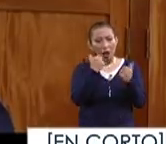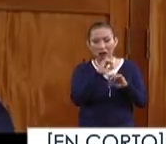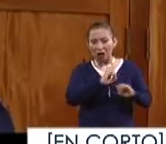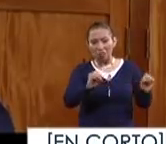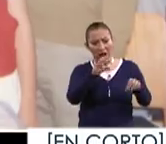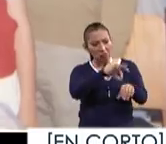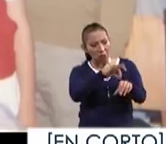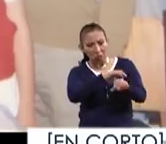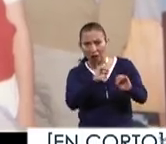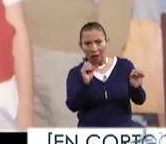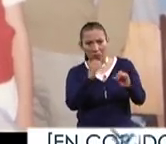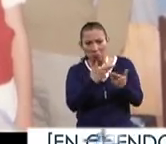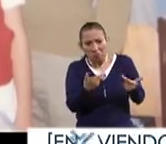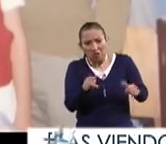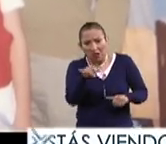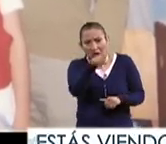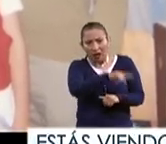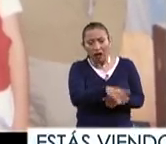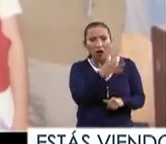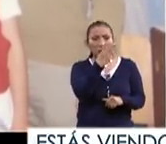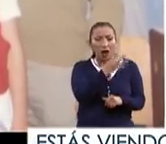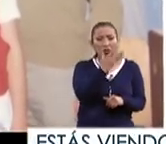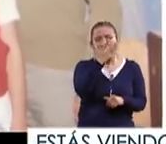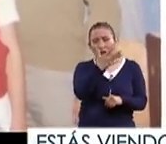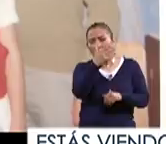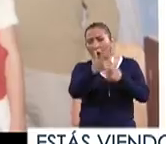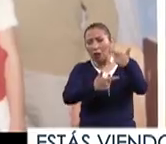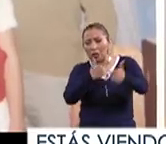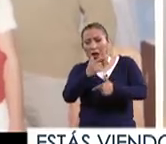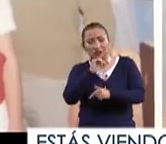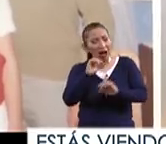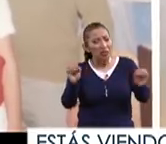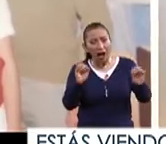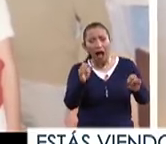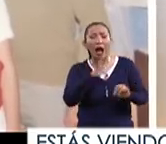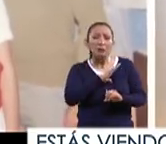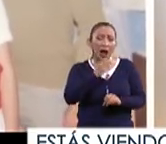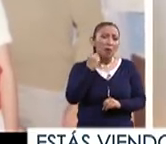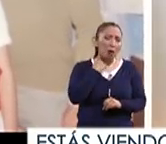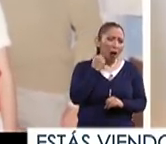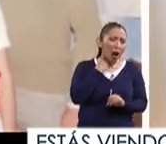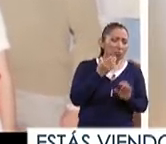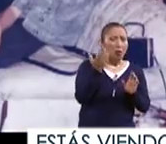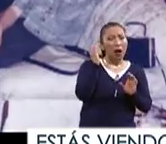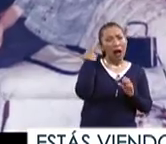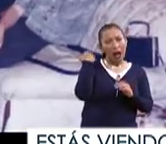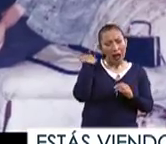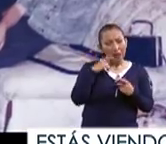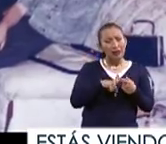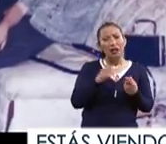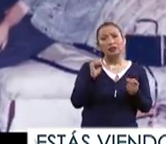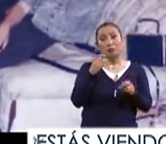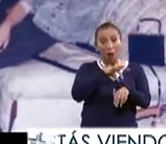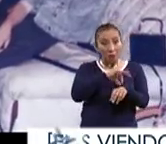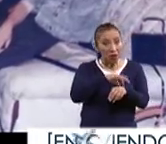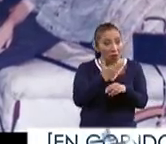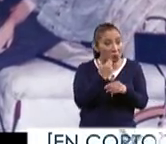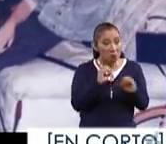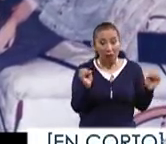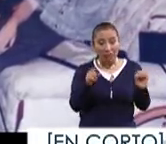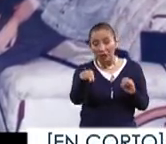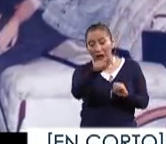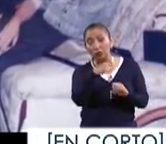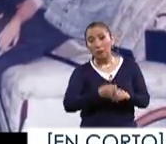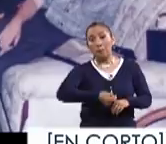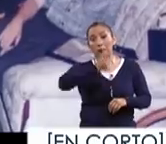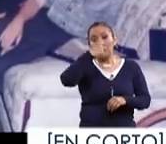solo médico, en 3, 4, 5 generaciones. Había abogados atrás, pero médicos no había ninguno.